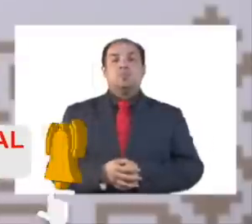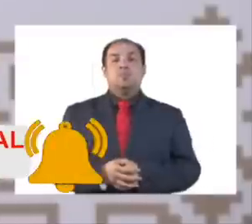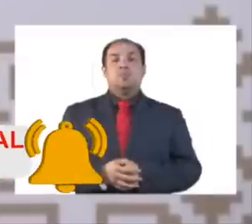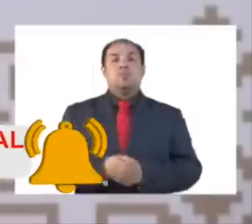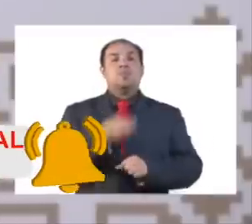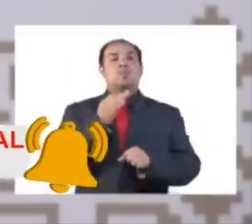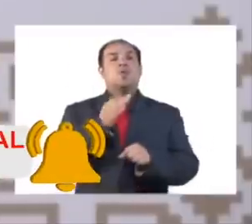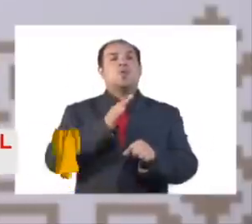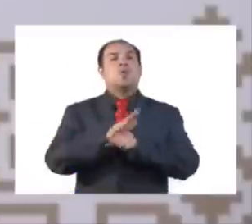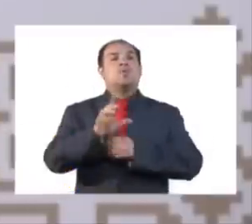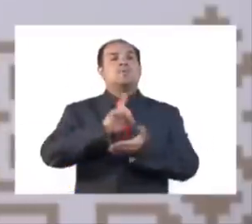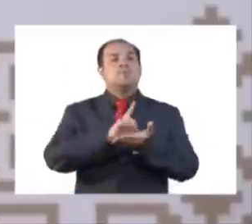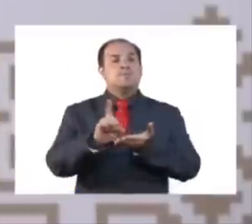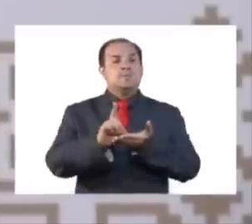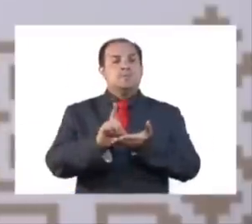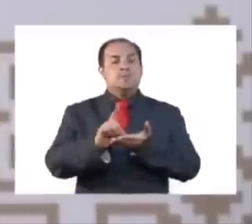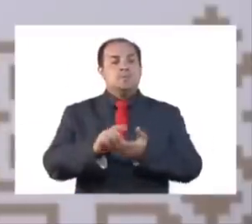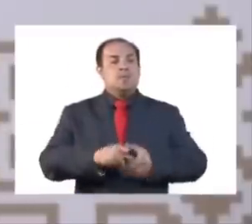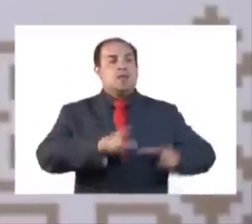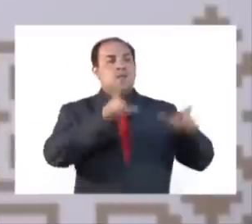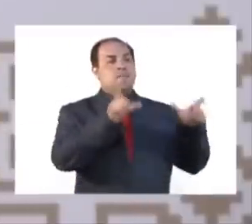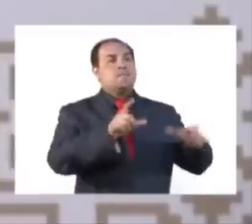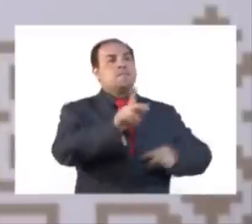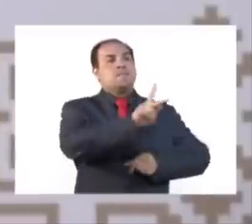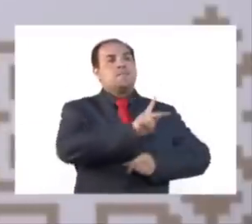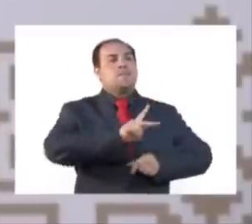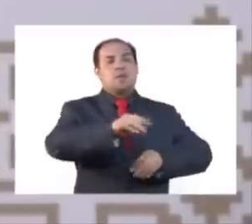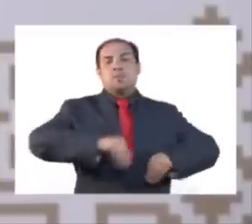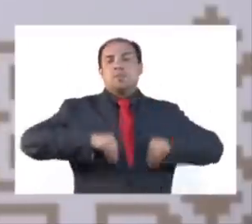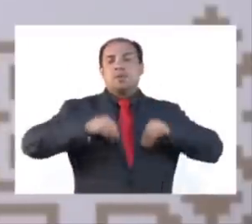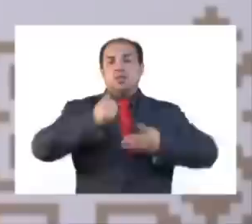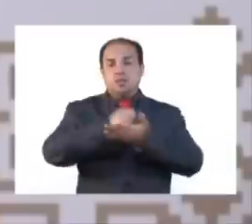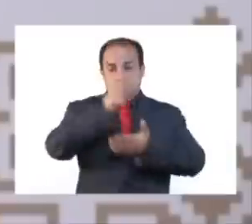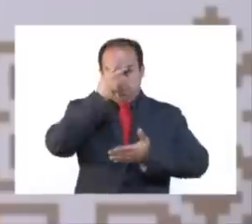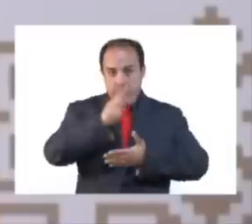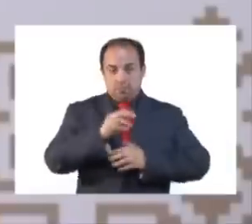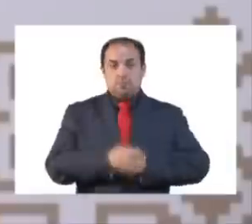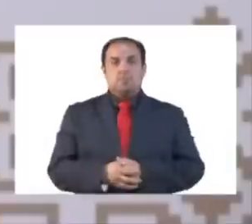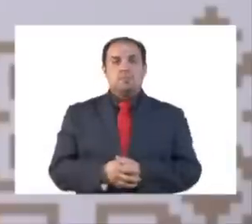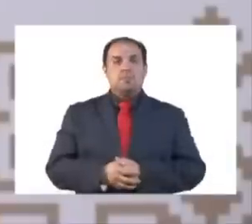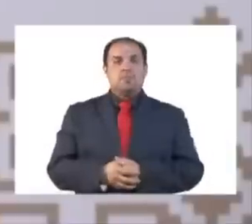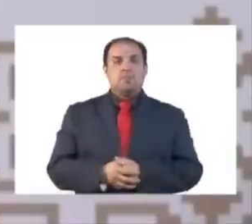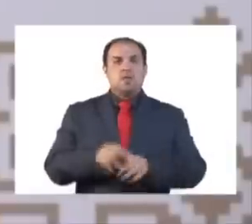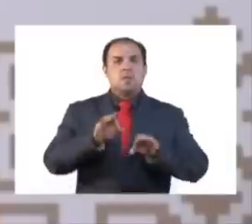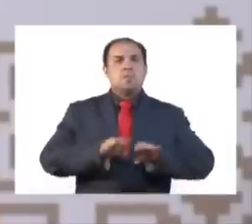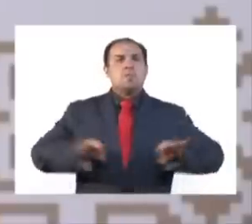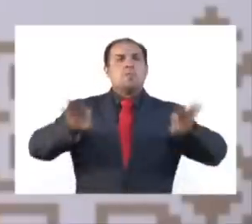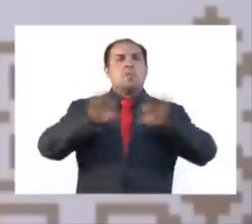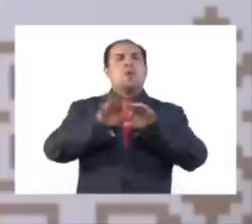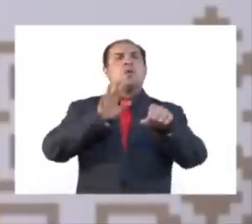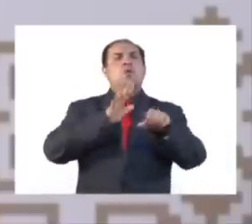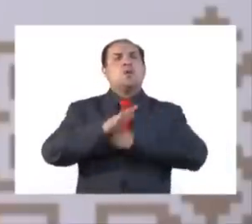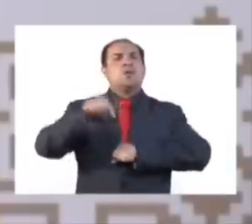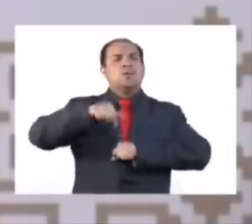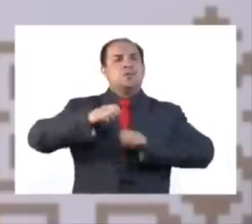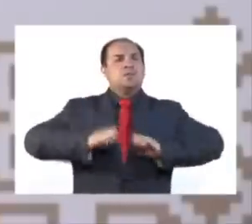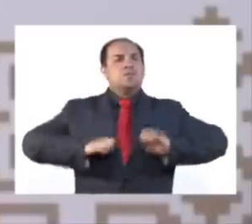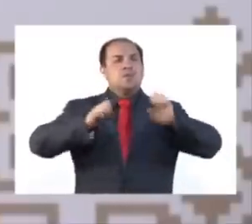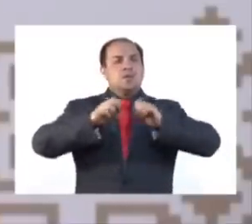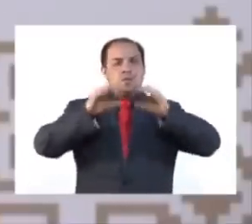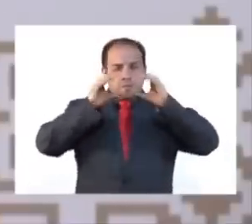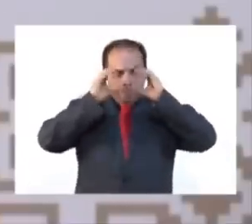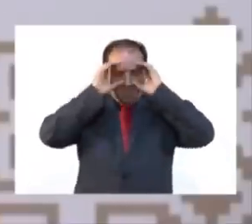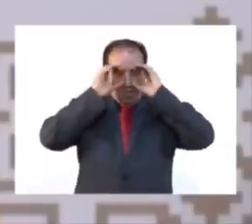seguridad de los habitantes de la Ciudad de México. ¿Qué ventaja tiene este centro de realidad virtual frente a la